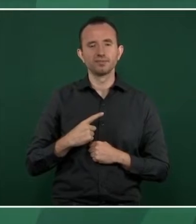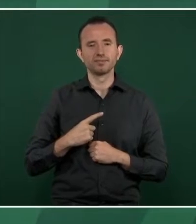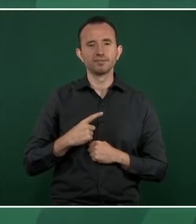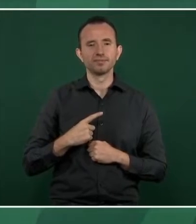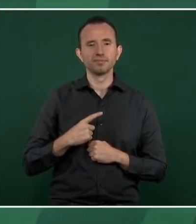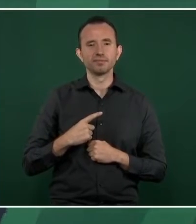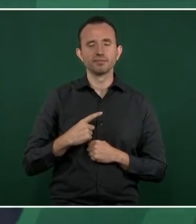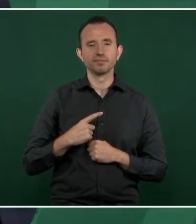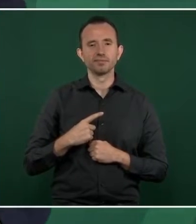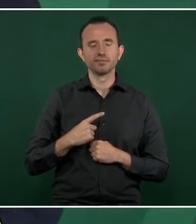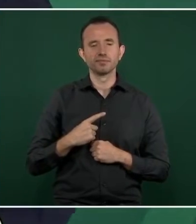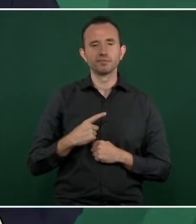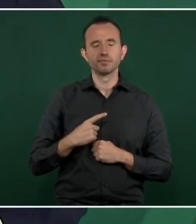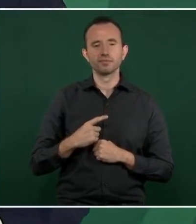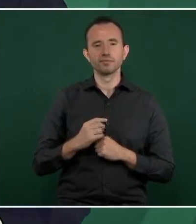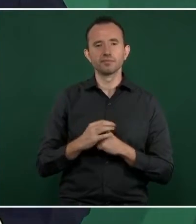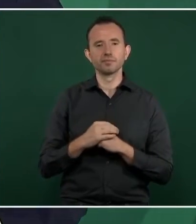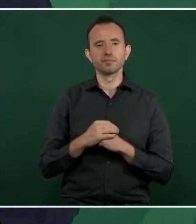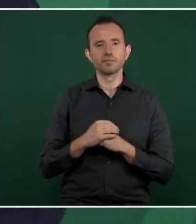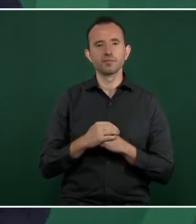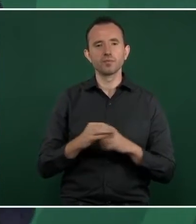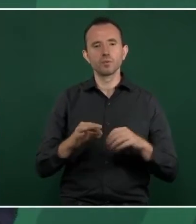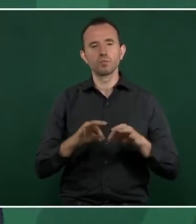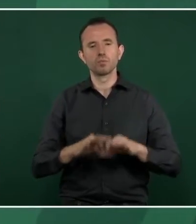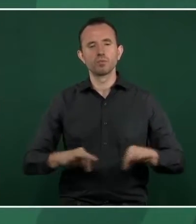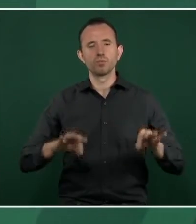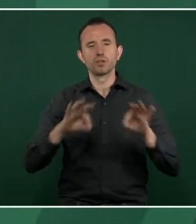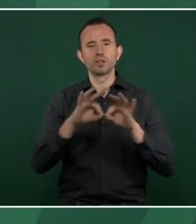que la actuación de